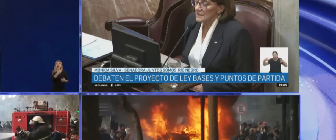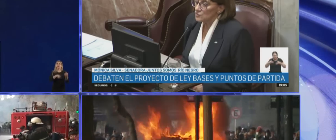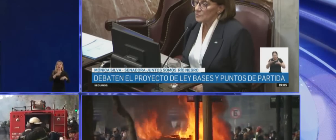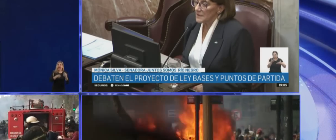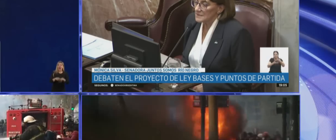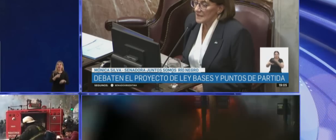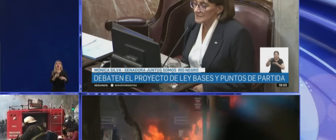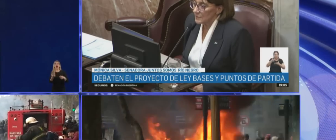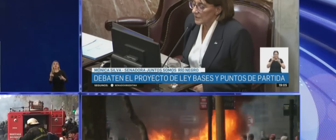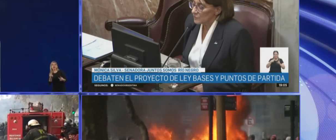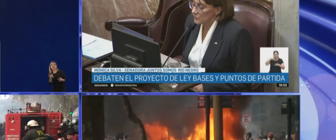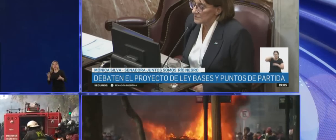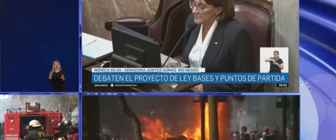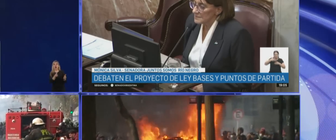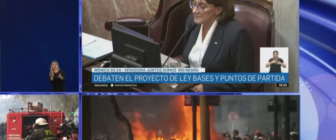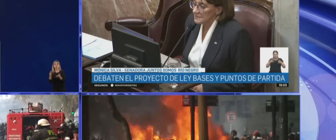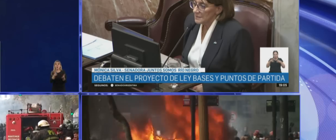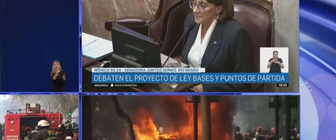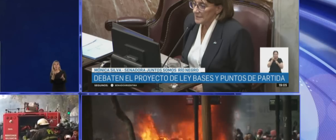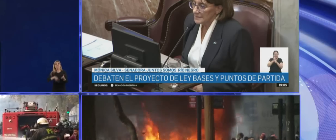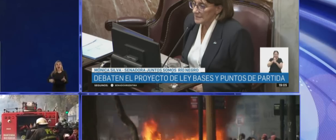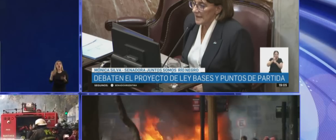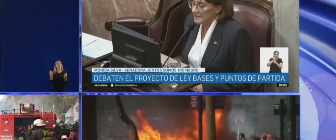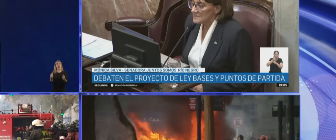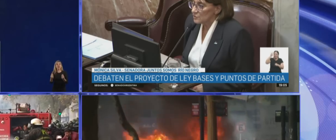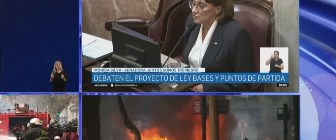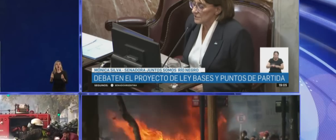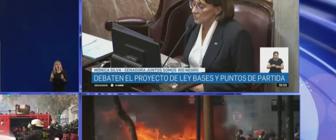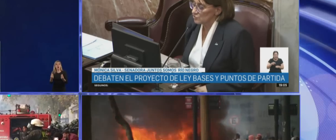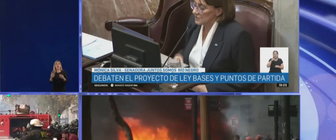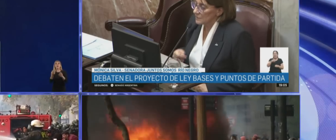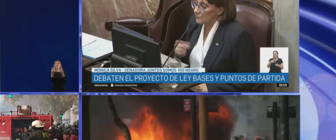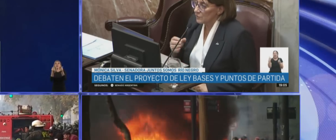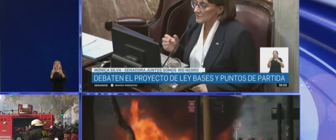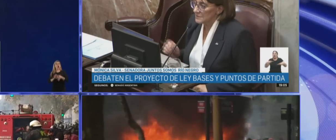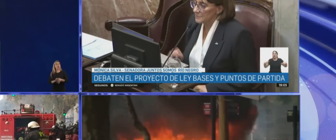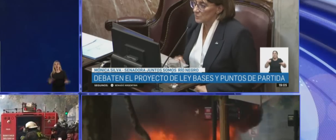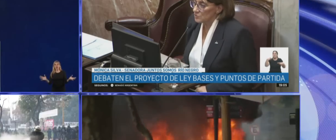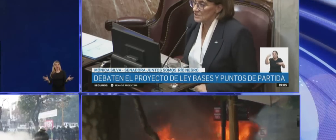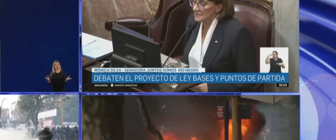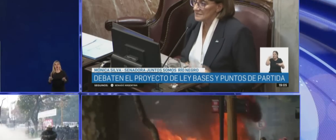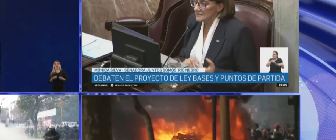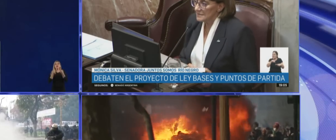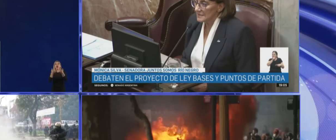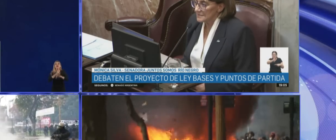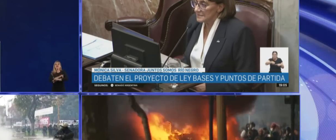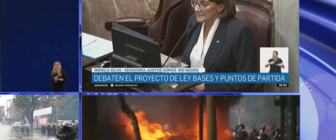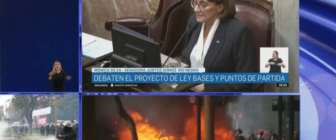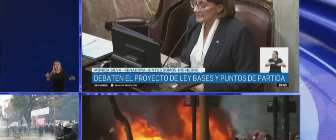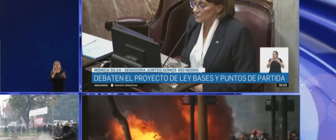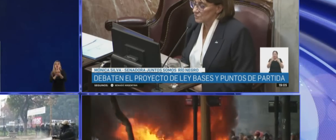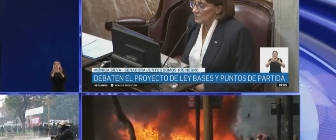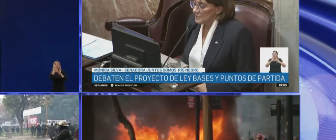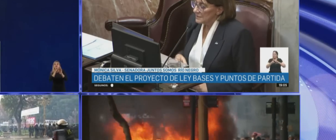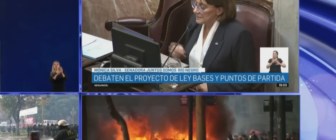capitalista encuentra el rumbo correcto. Pero esto solo puede ocurrir en un sistema de precios libres que extraigan y transmitan mejor la información acerca de las